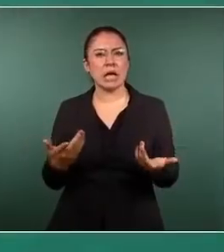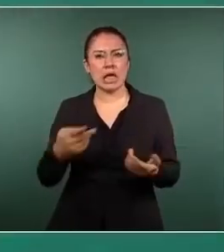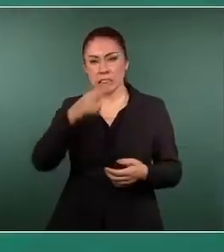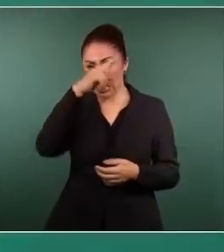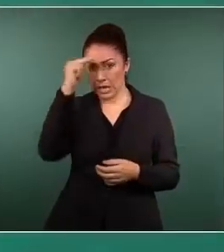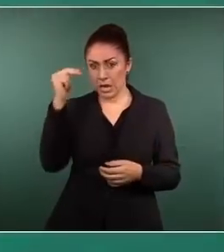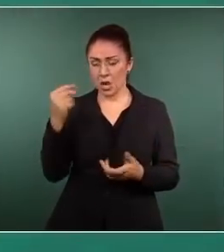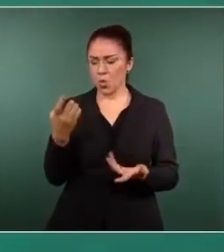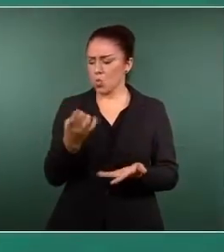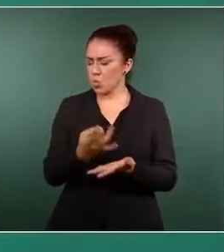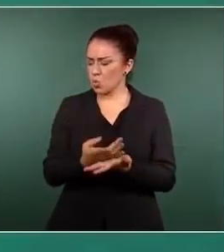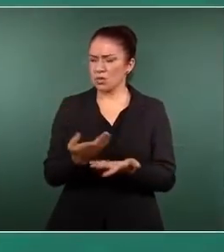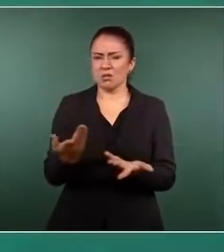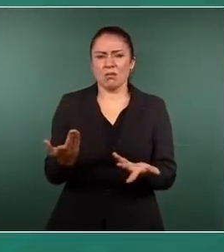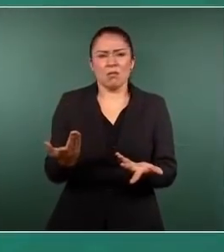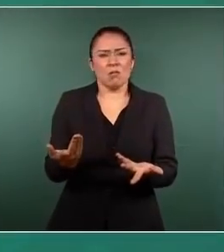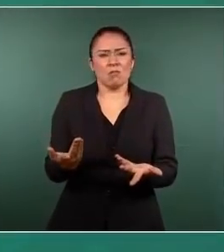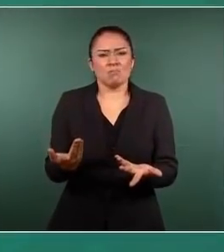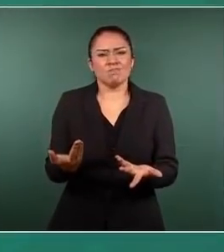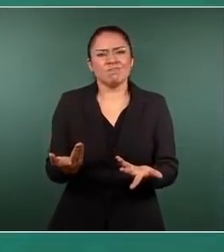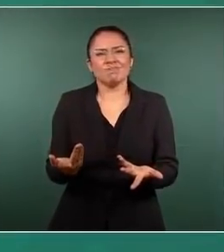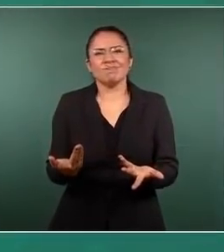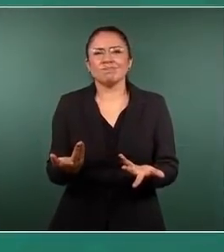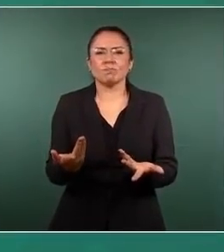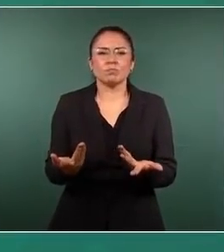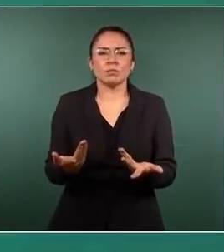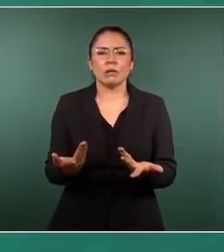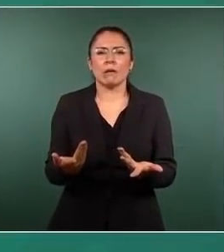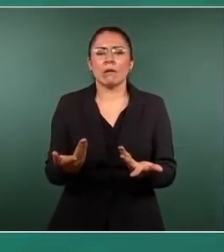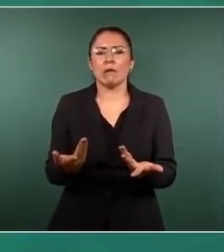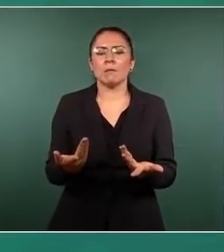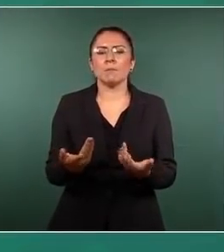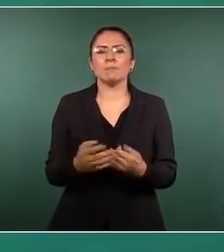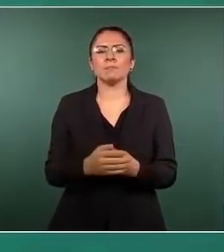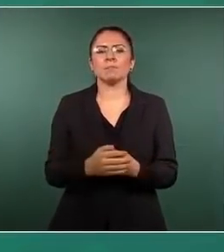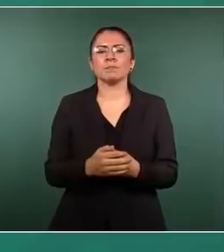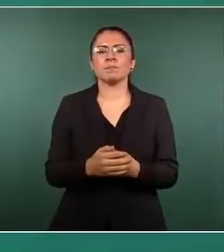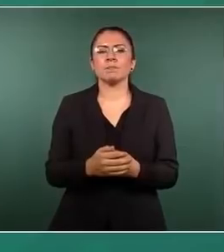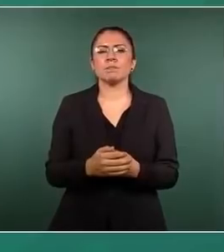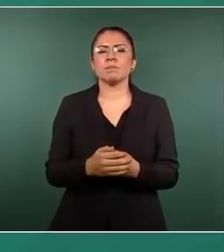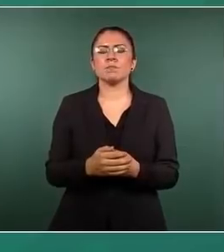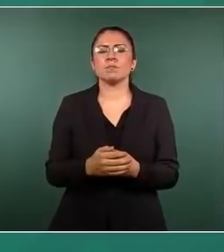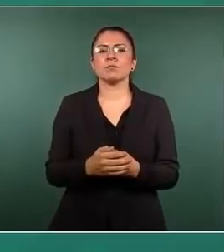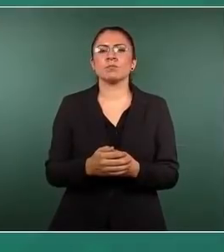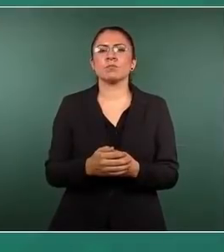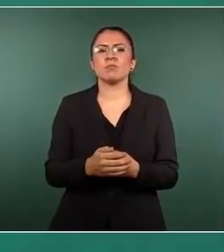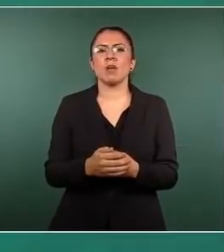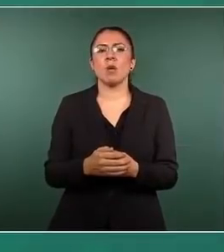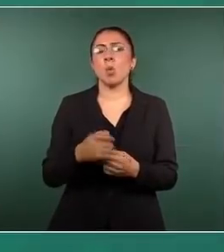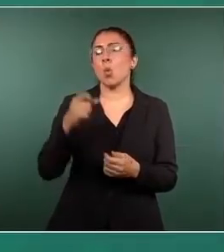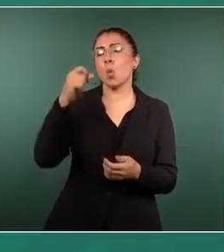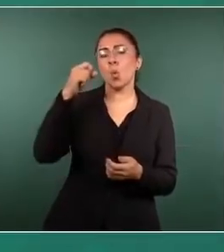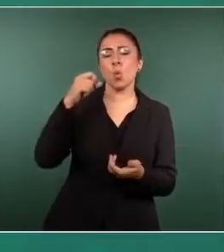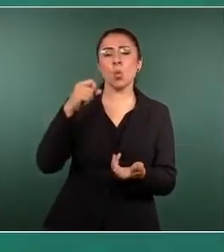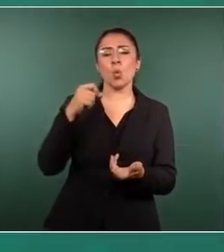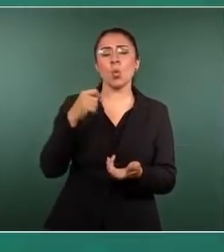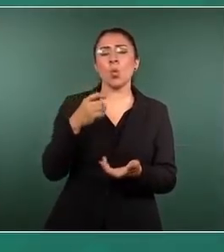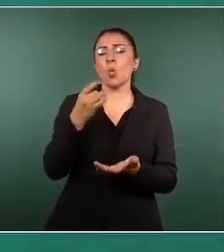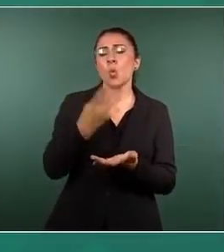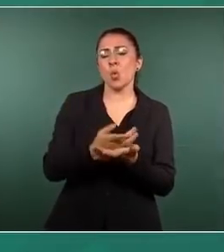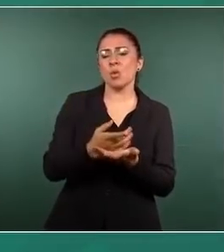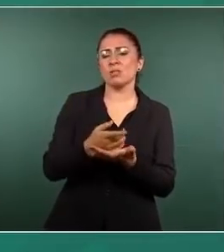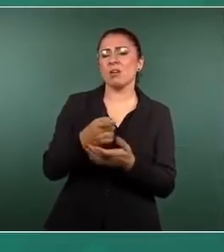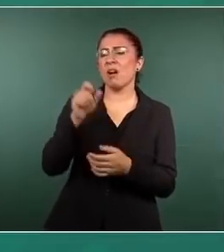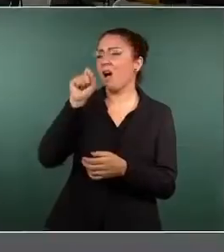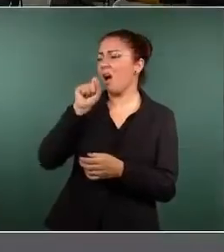no sólo se dé en los límites jalisco con este